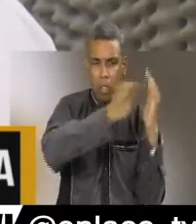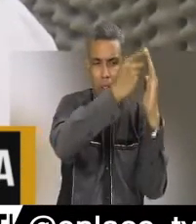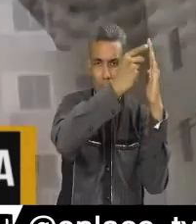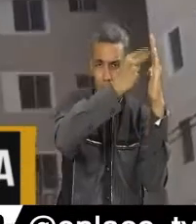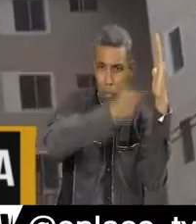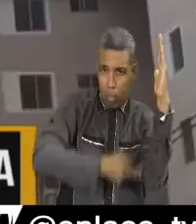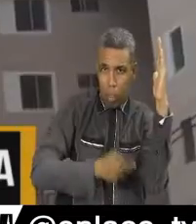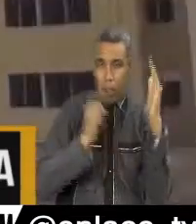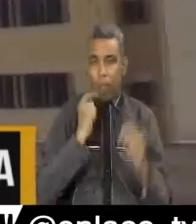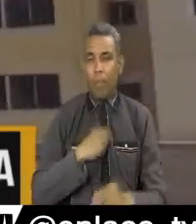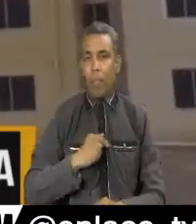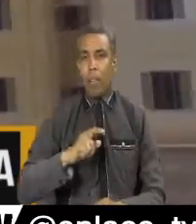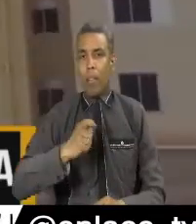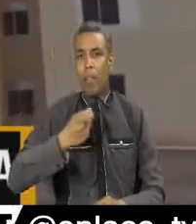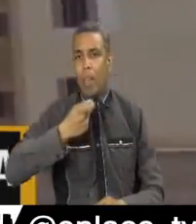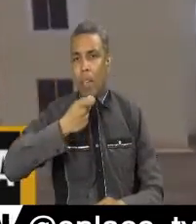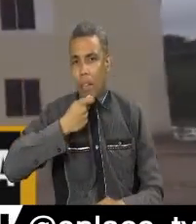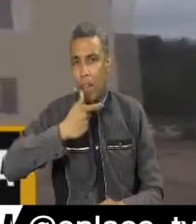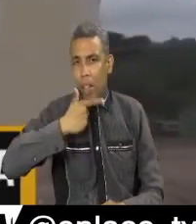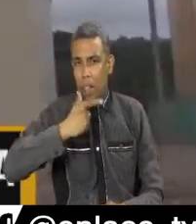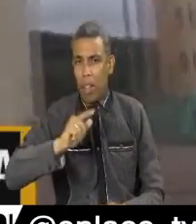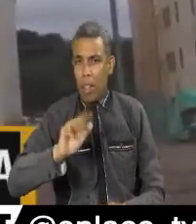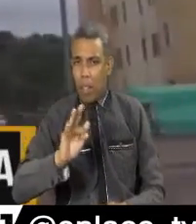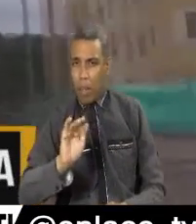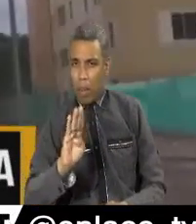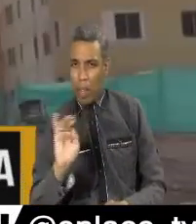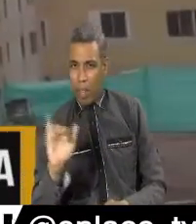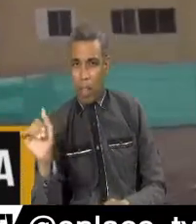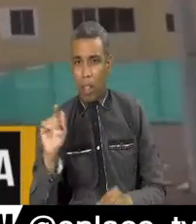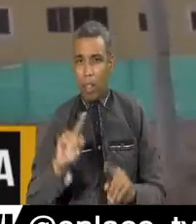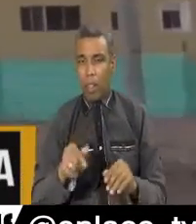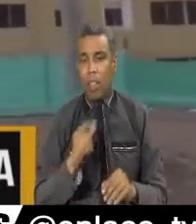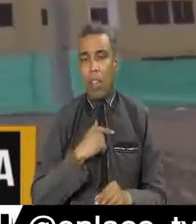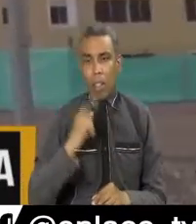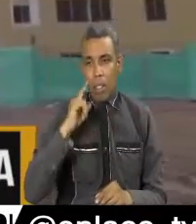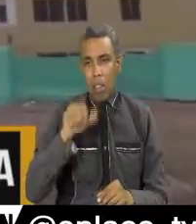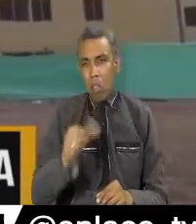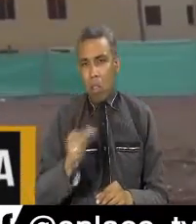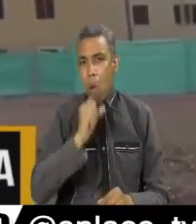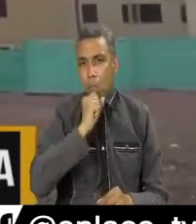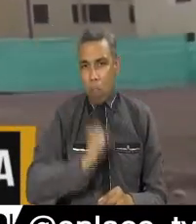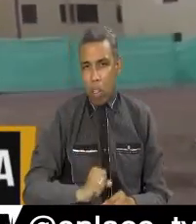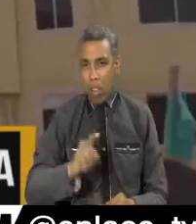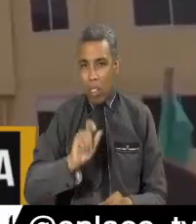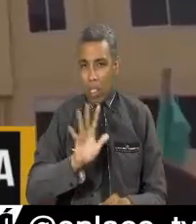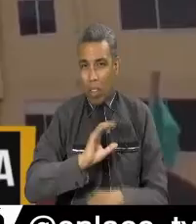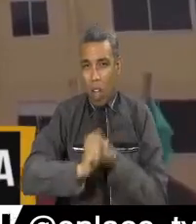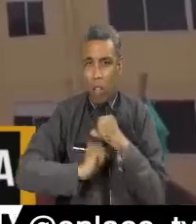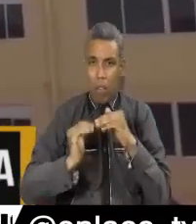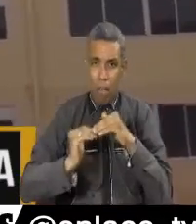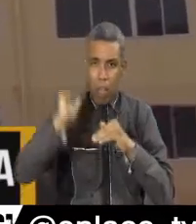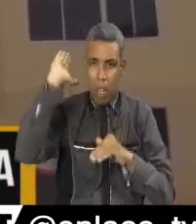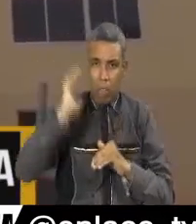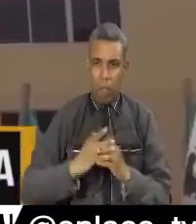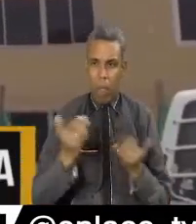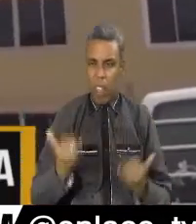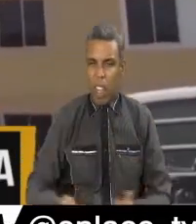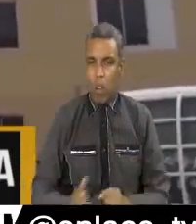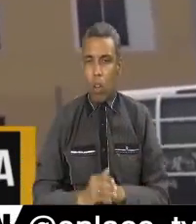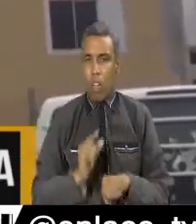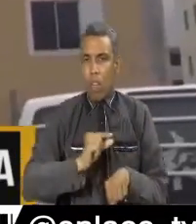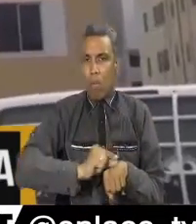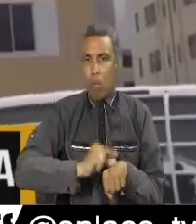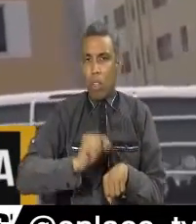LGTBI. Y tenemos 691 de mayores de 65 años. Ahora el turno es para la Fundación Carvajal para que haga la preselección